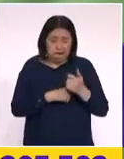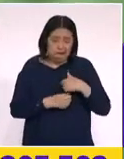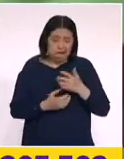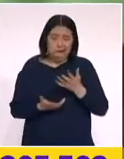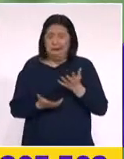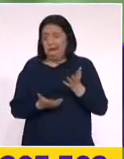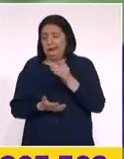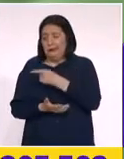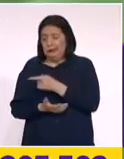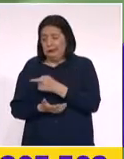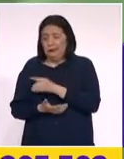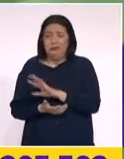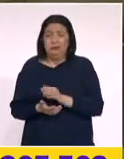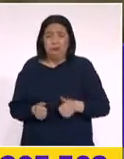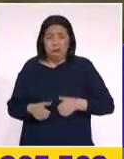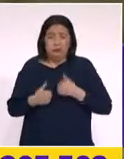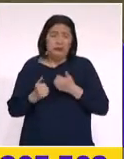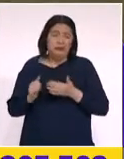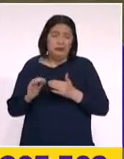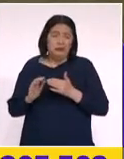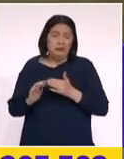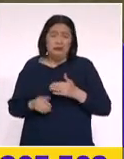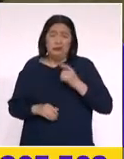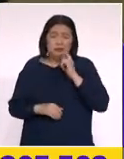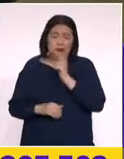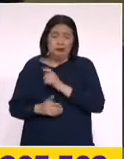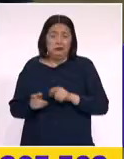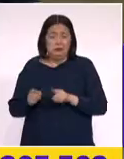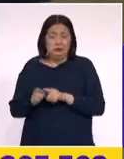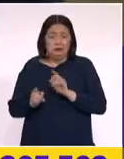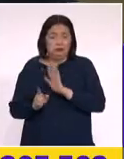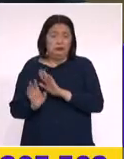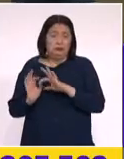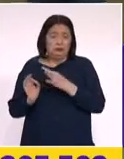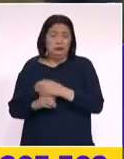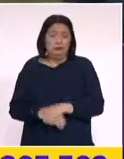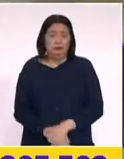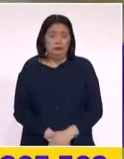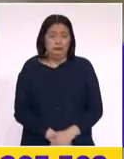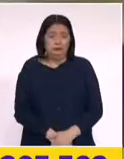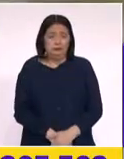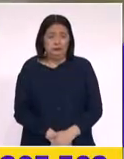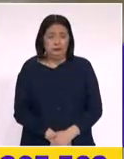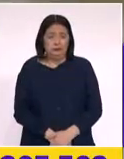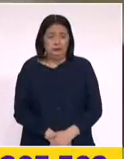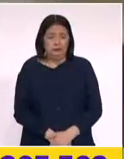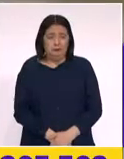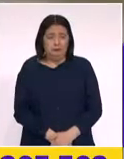dejar atrás una vida entera e incluso a sus propias familias.